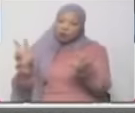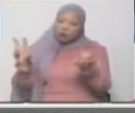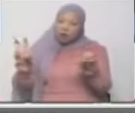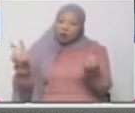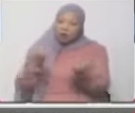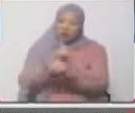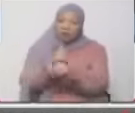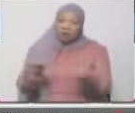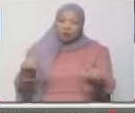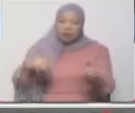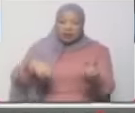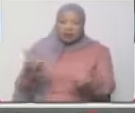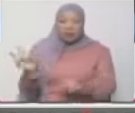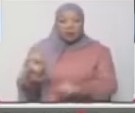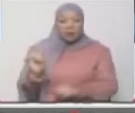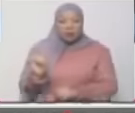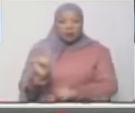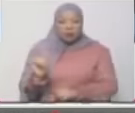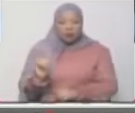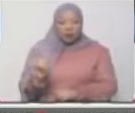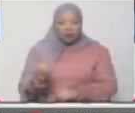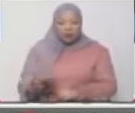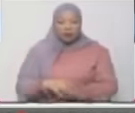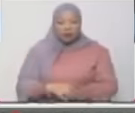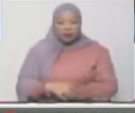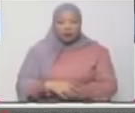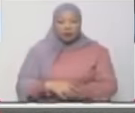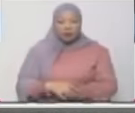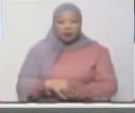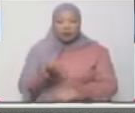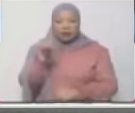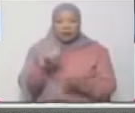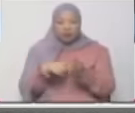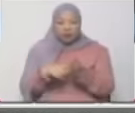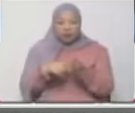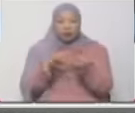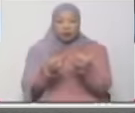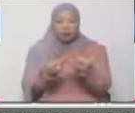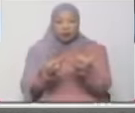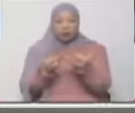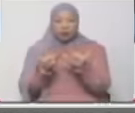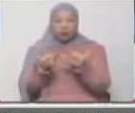aquí en Venezuela fue en la década de los 90.